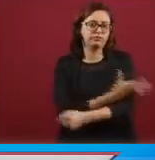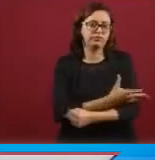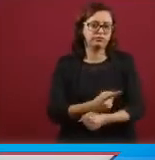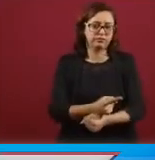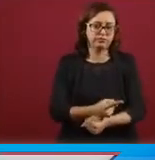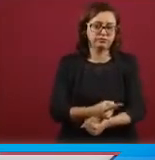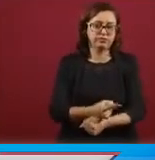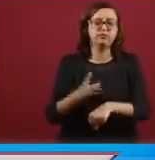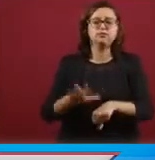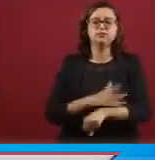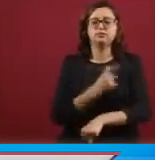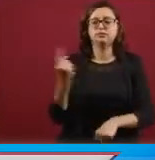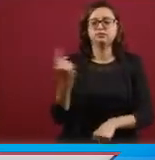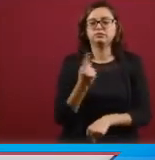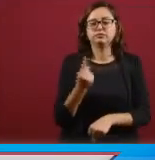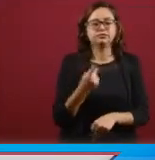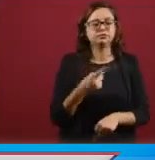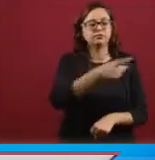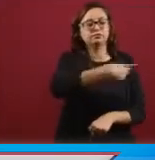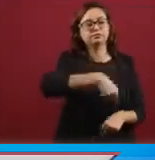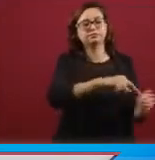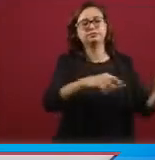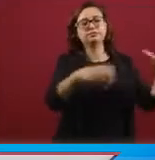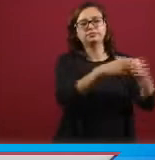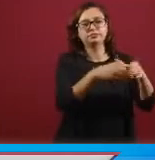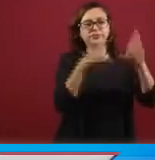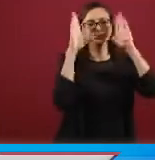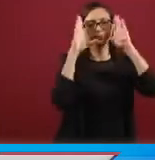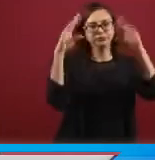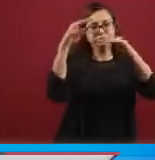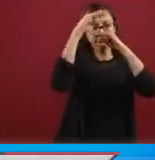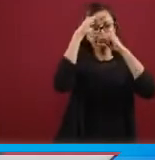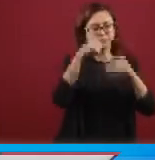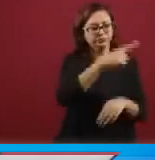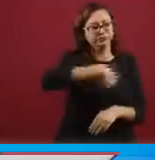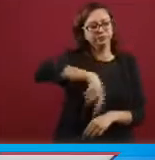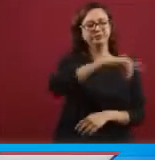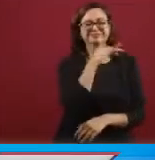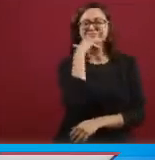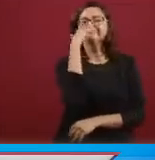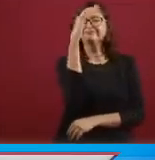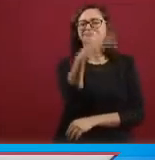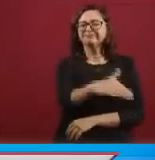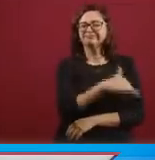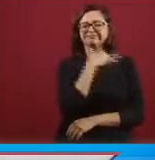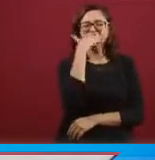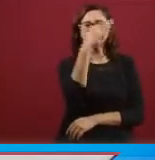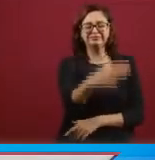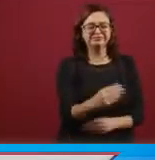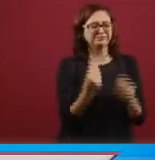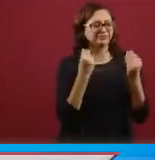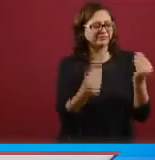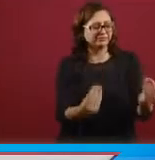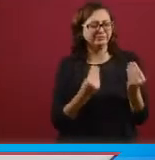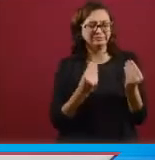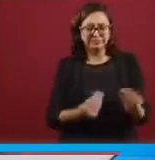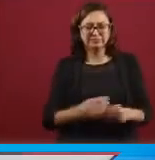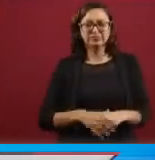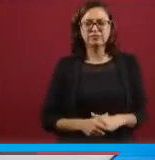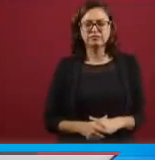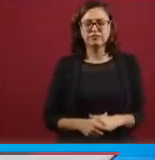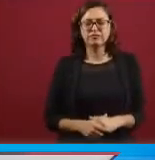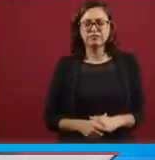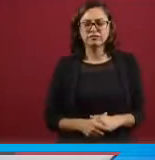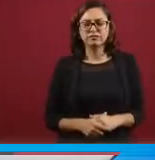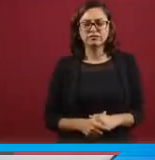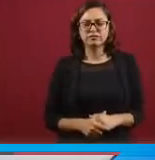las propuestas al Congreso para el proceso de sustitución del ahora exministro de la Suprema Corte de Justicia de la Nación, Eduardo Medina Mora. Reitera